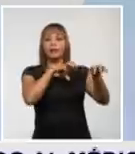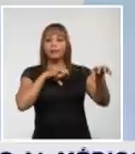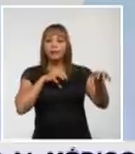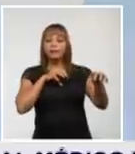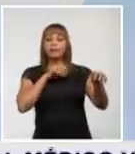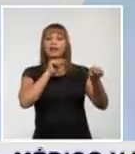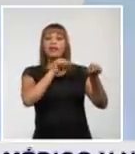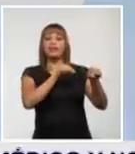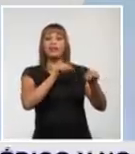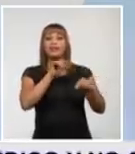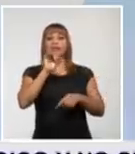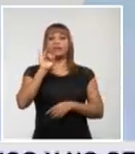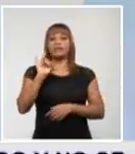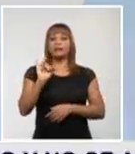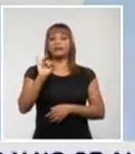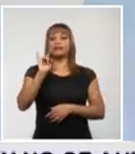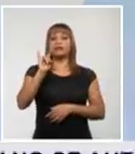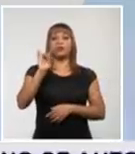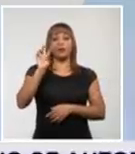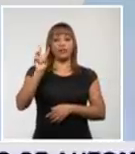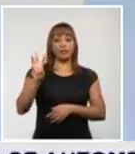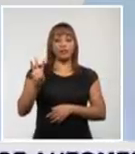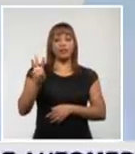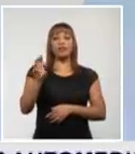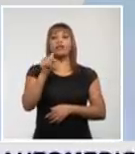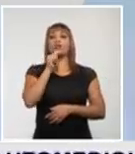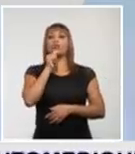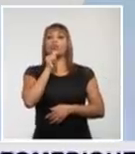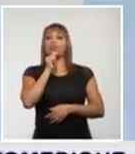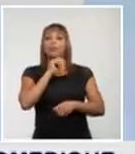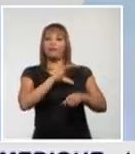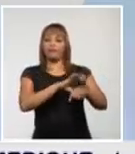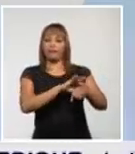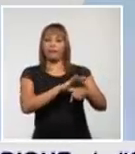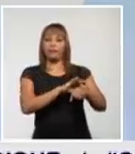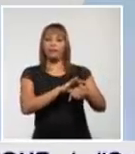ellos, 793 son sospechosos,